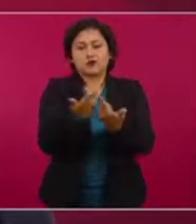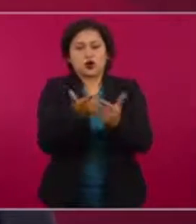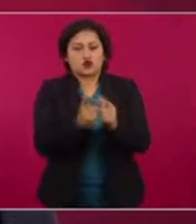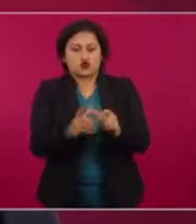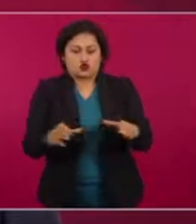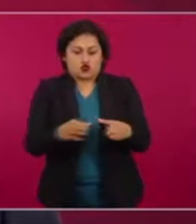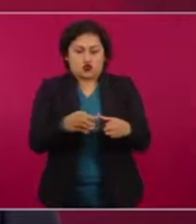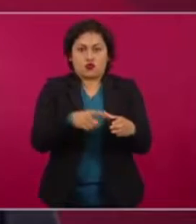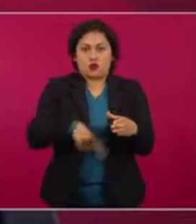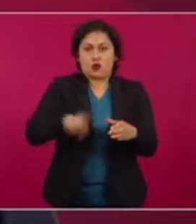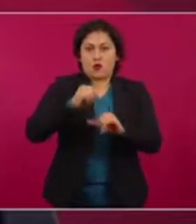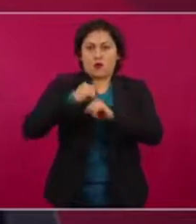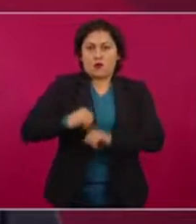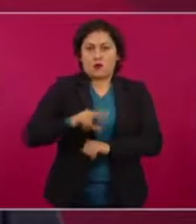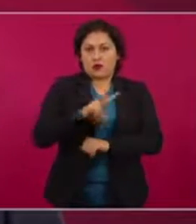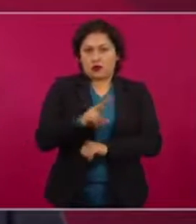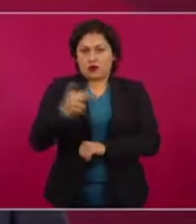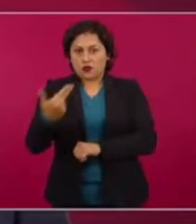de